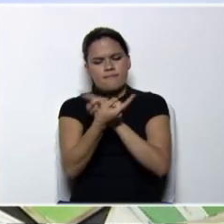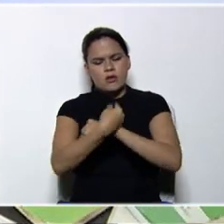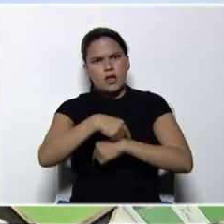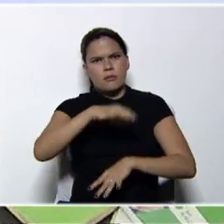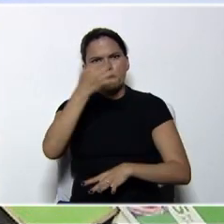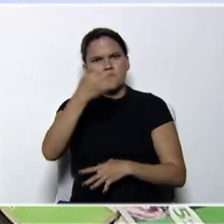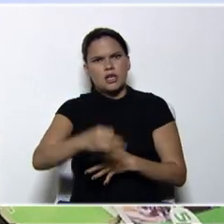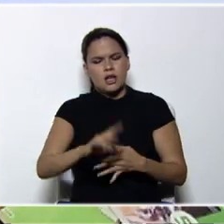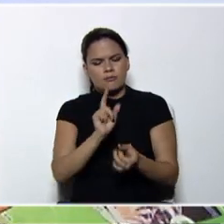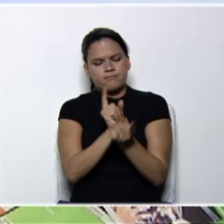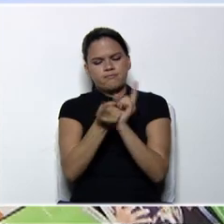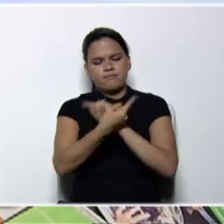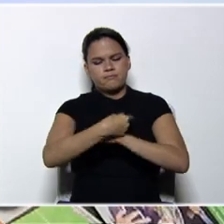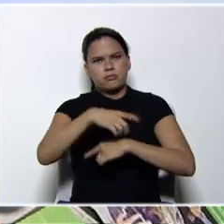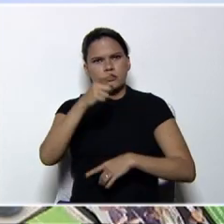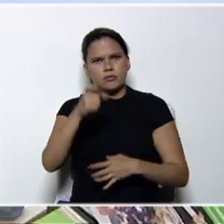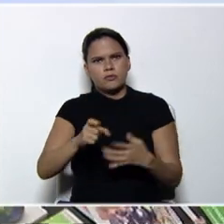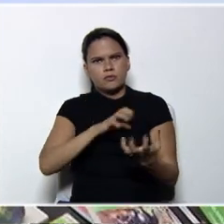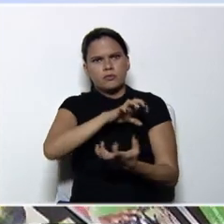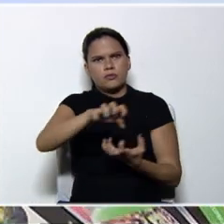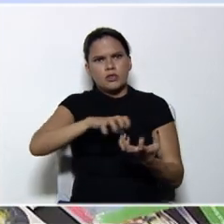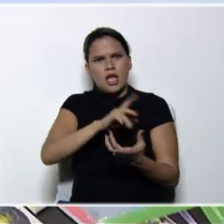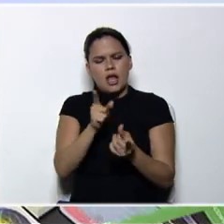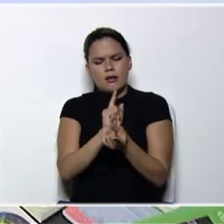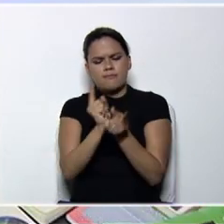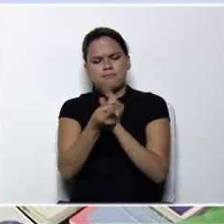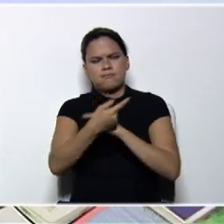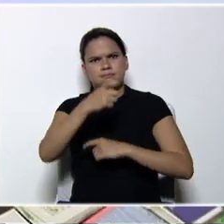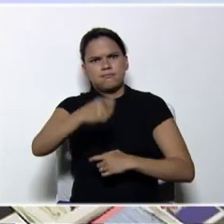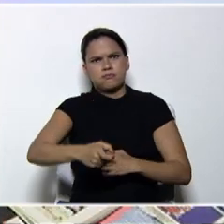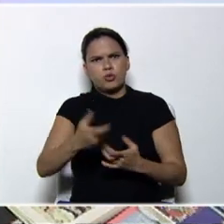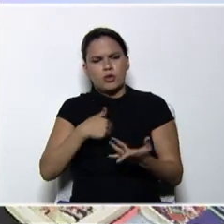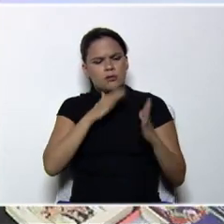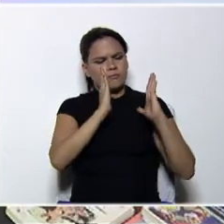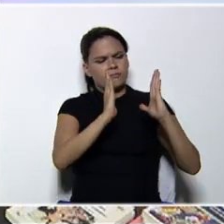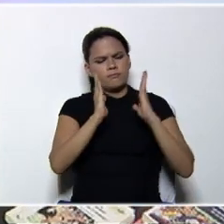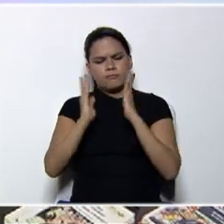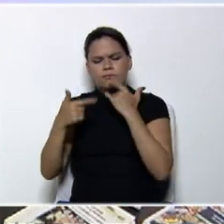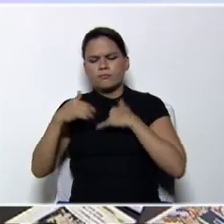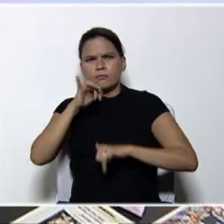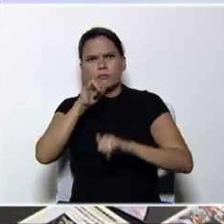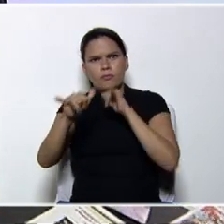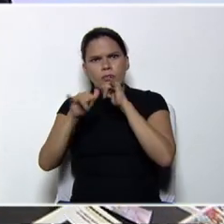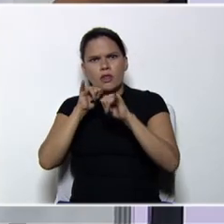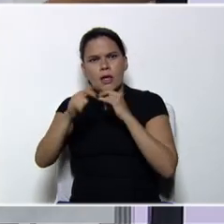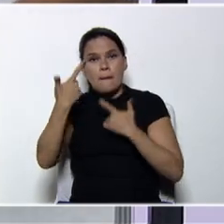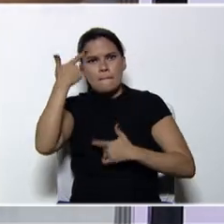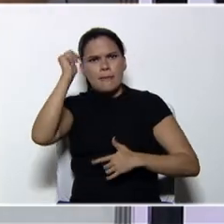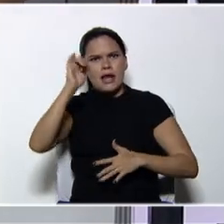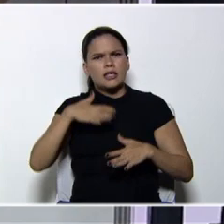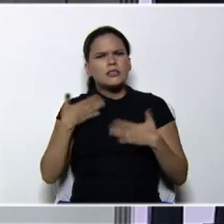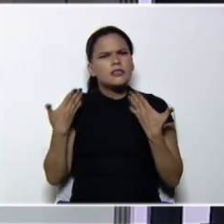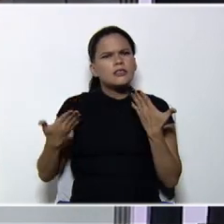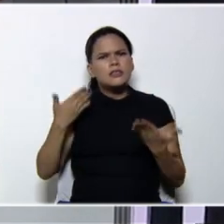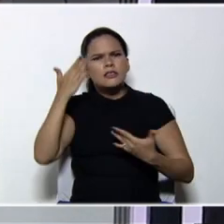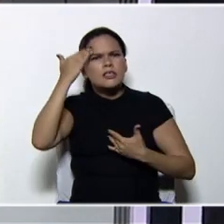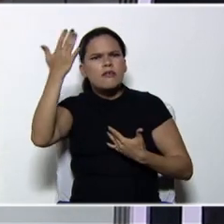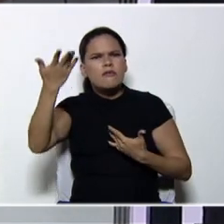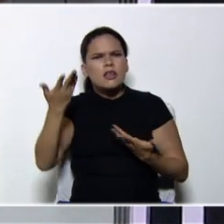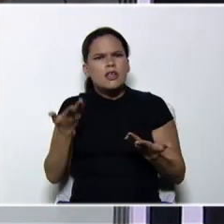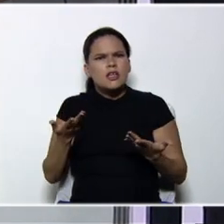realidad, ¿verdad? Transformo esa situación. Al transformarlas, voy a organizar esos datos para saber entonces